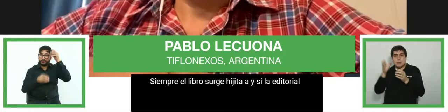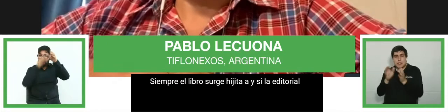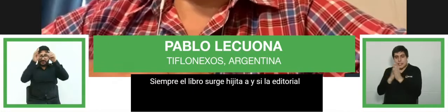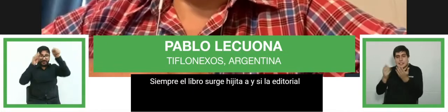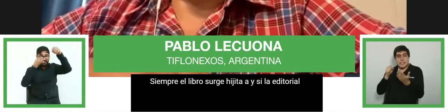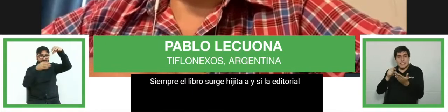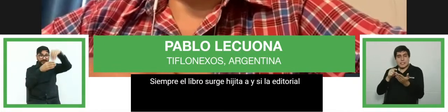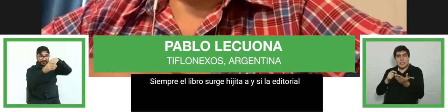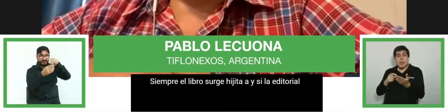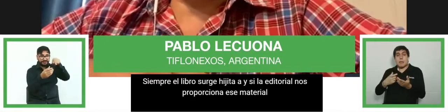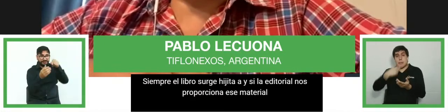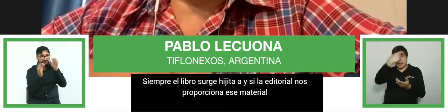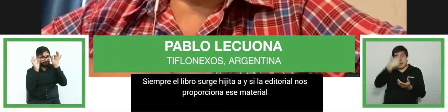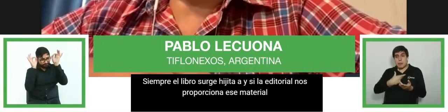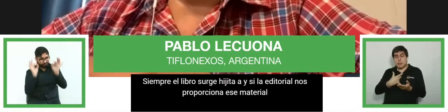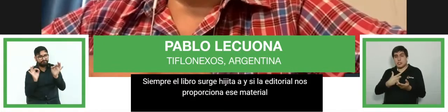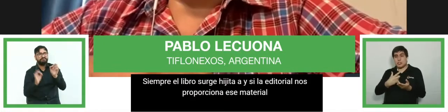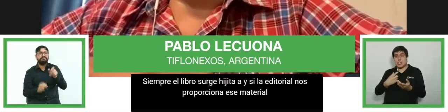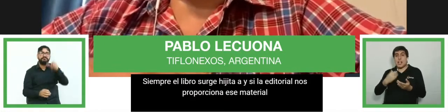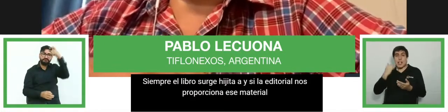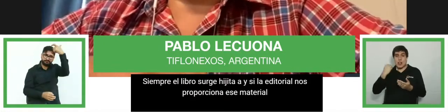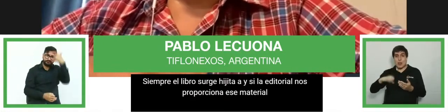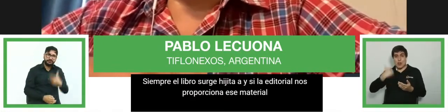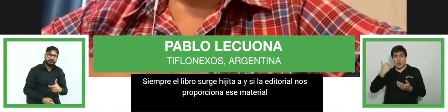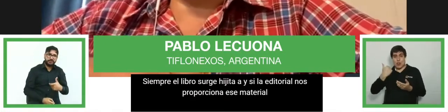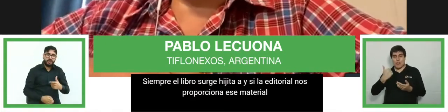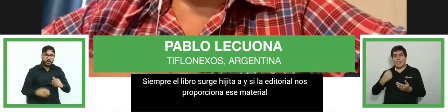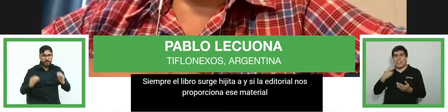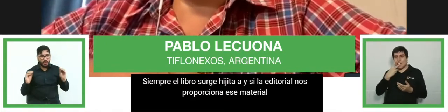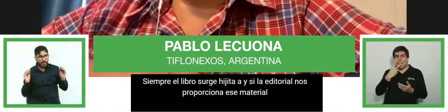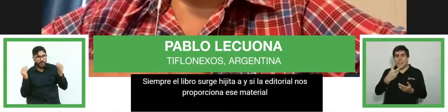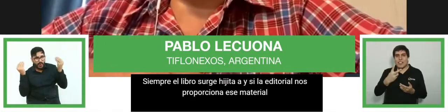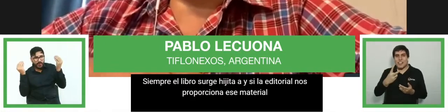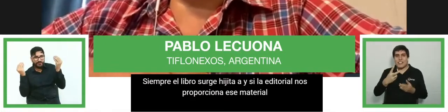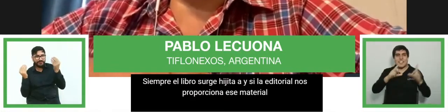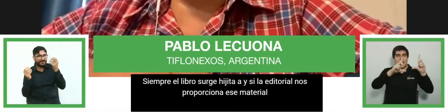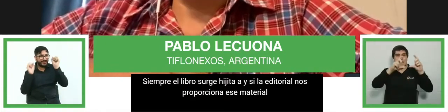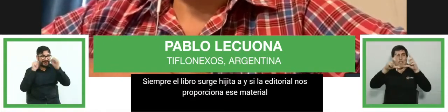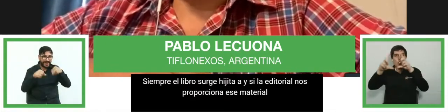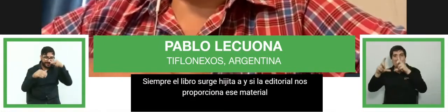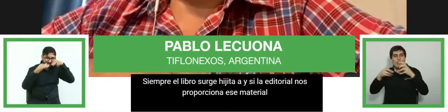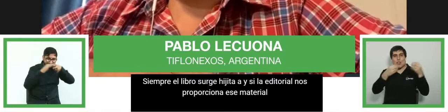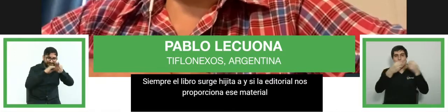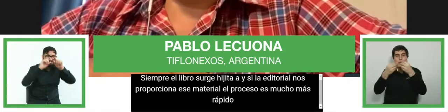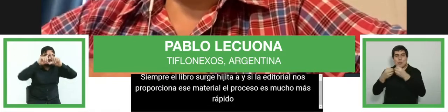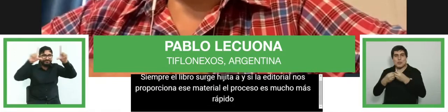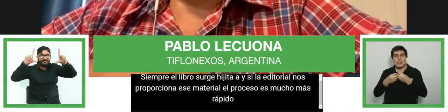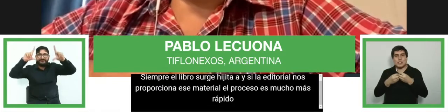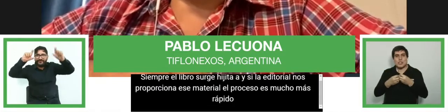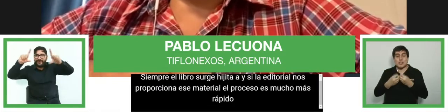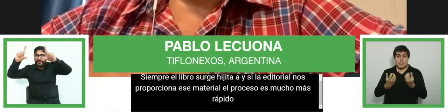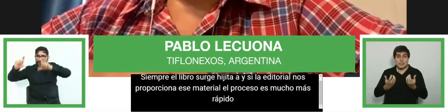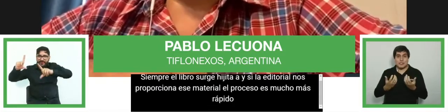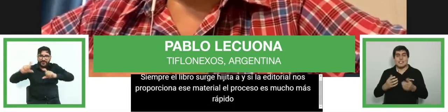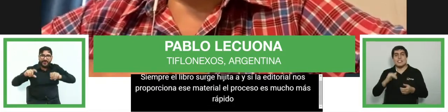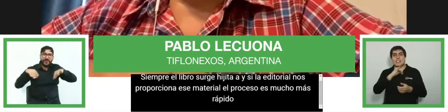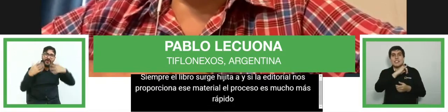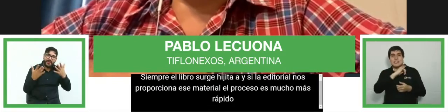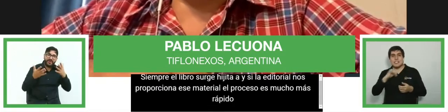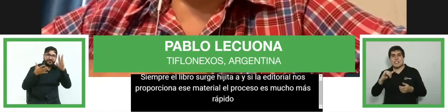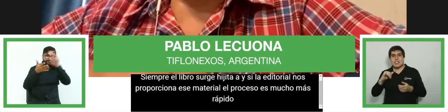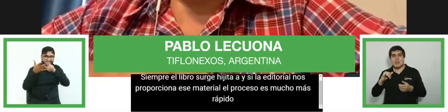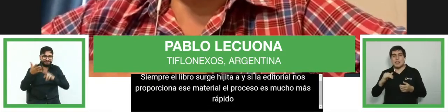chicas, tienen más imágenes, tienen distintos tipos de texto en la página, y todo esto debe organizarse de